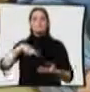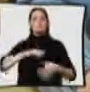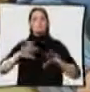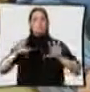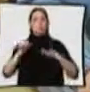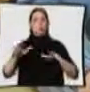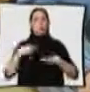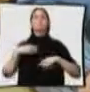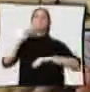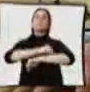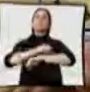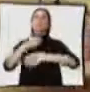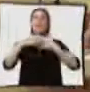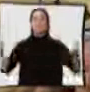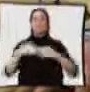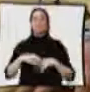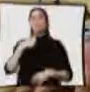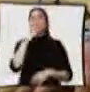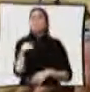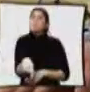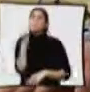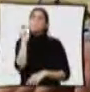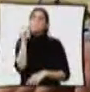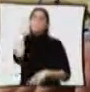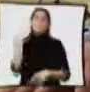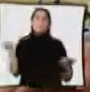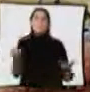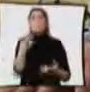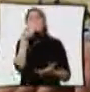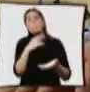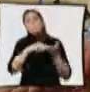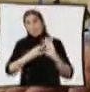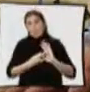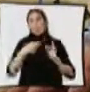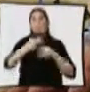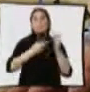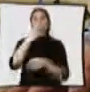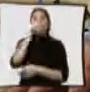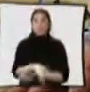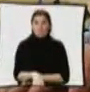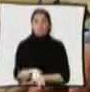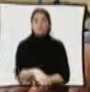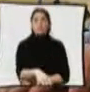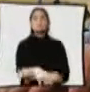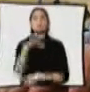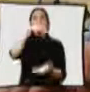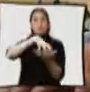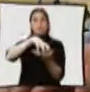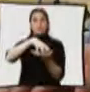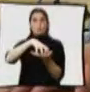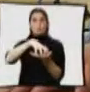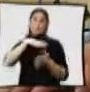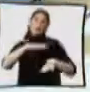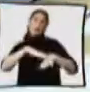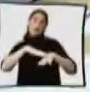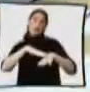un nuevo programa de La Ventana Abierta. Bueno, esto fue una iniciativa que, como diríamos, un proyecto que hizo el centro